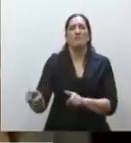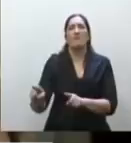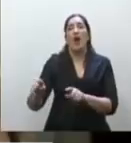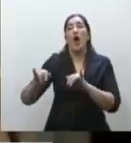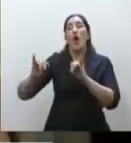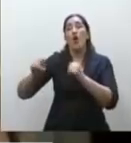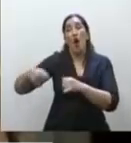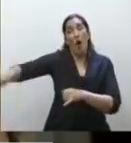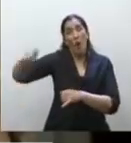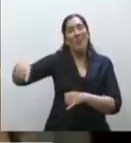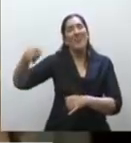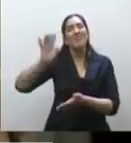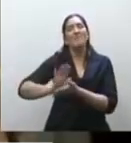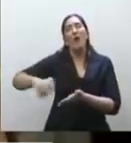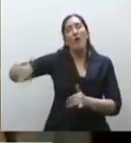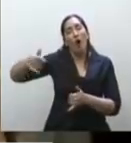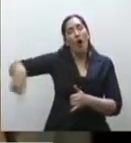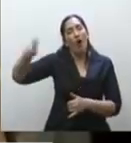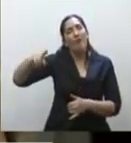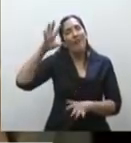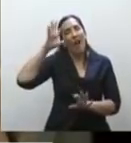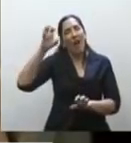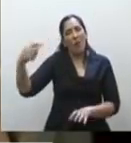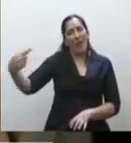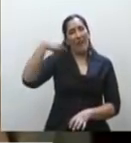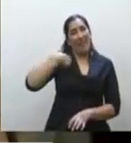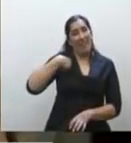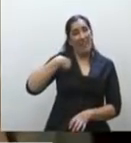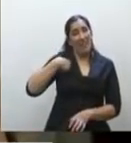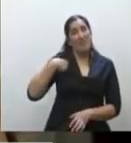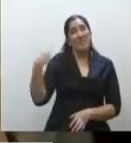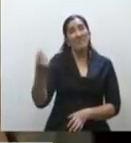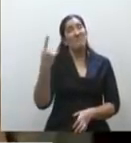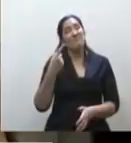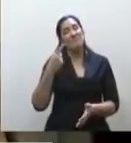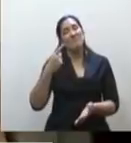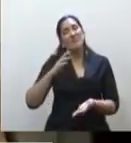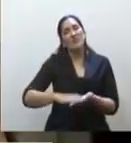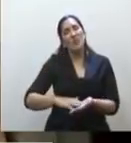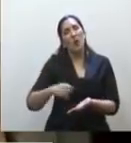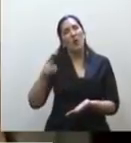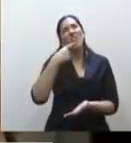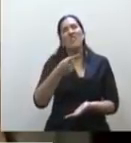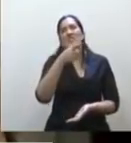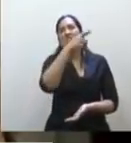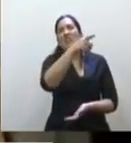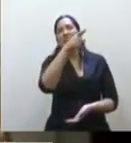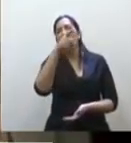se acuerden de mí, se acuerden de la manera que muchas veces se refieren a esos que